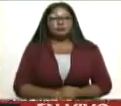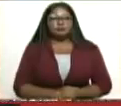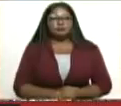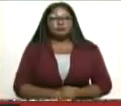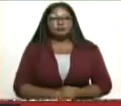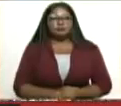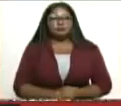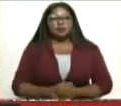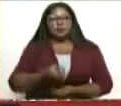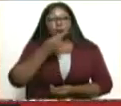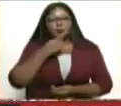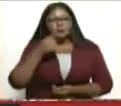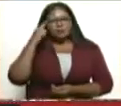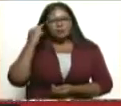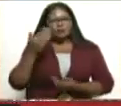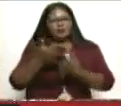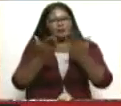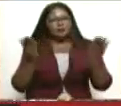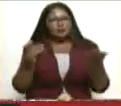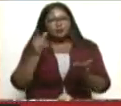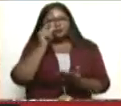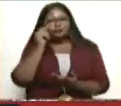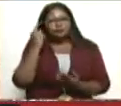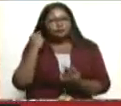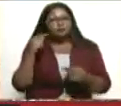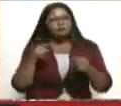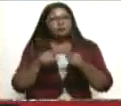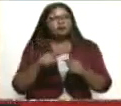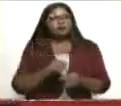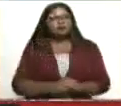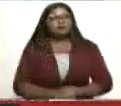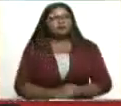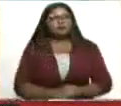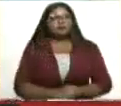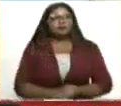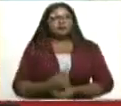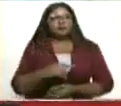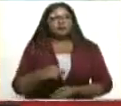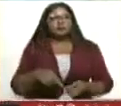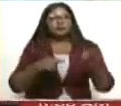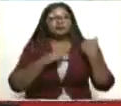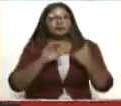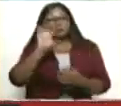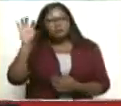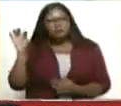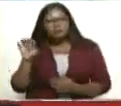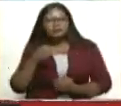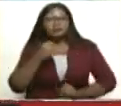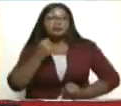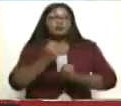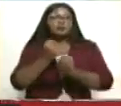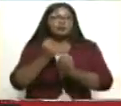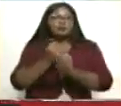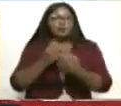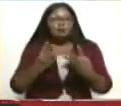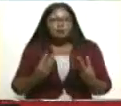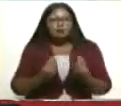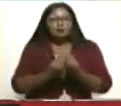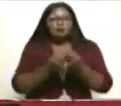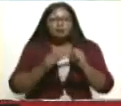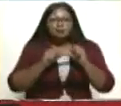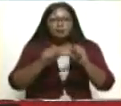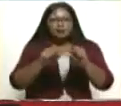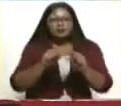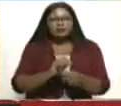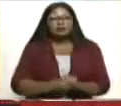Muy buenos días a todos, a todas. Los representantes de los países garantes y de los acompañantes